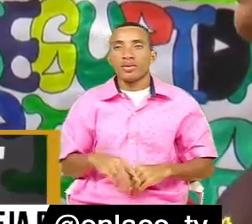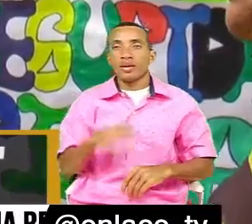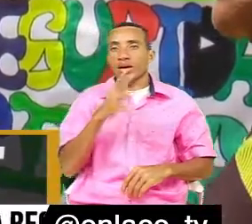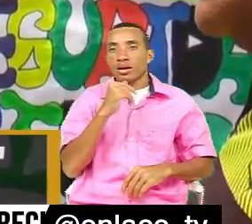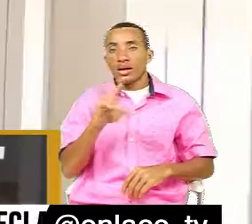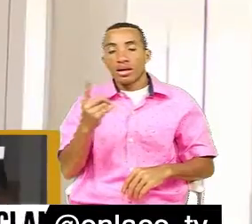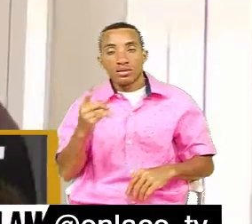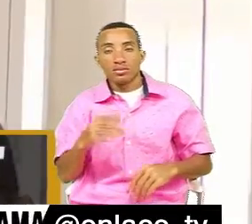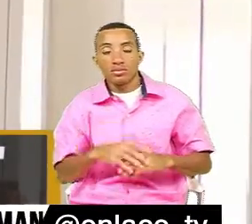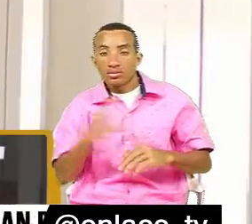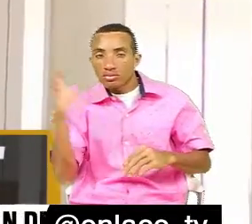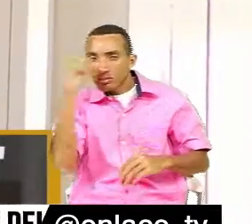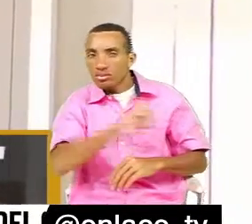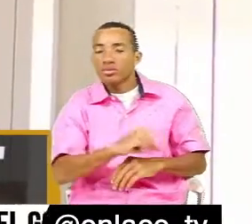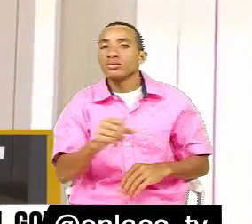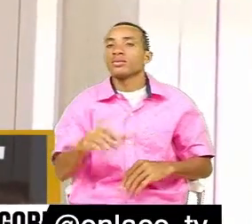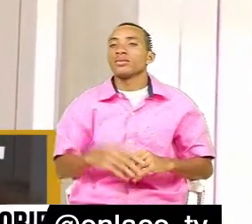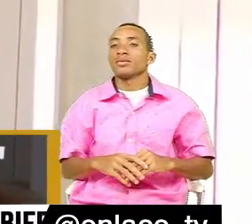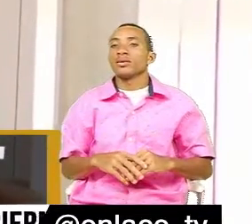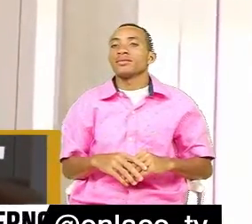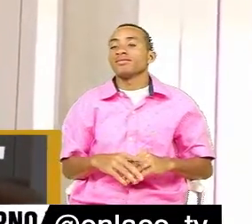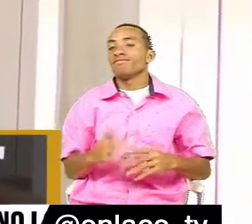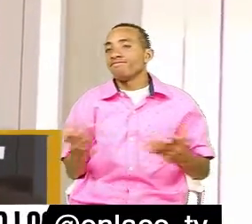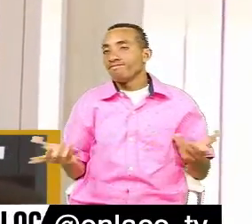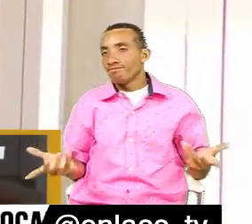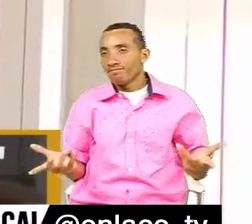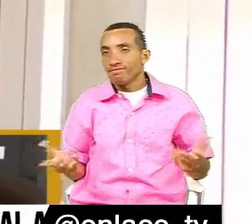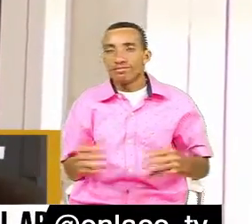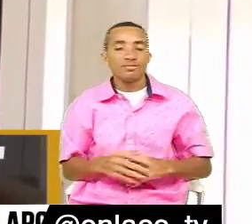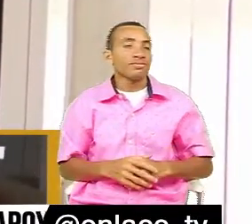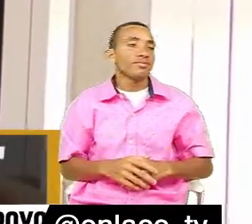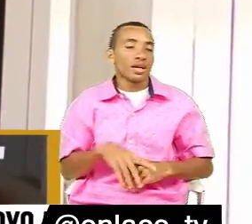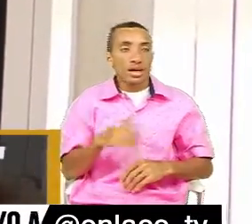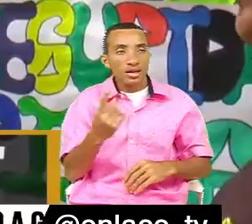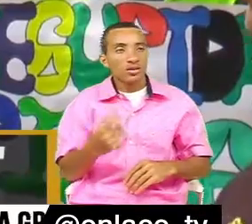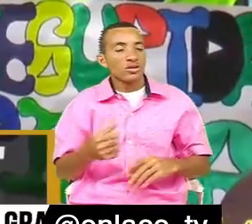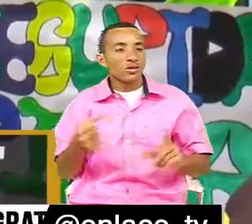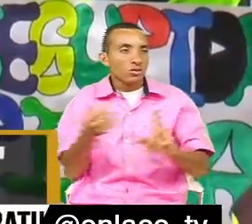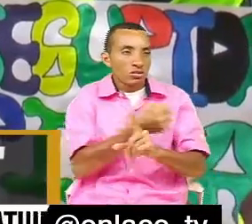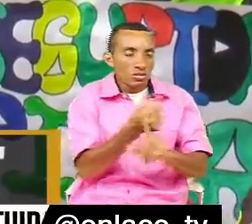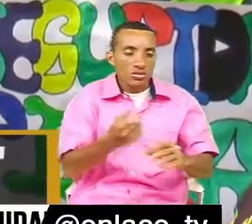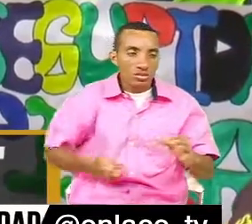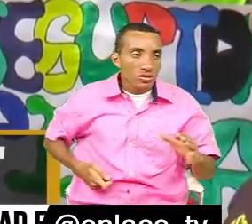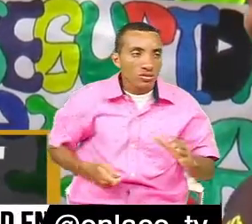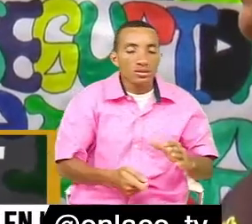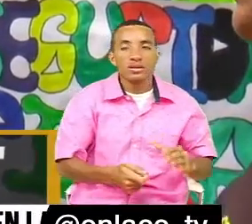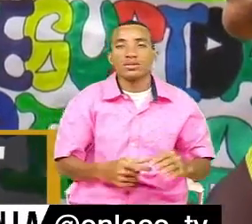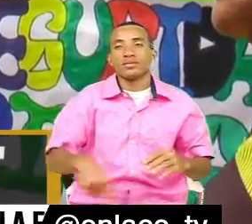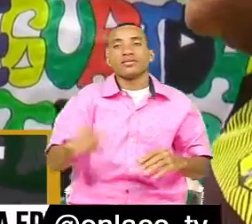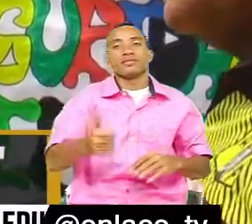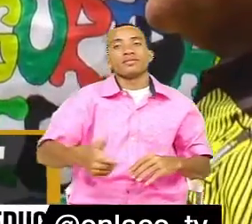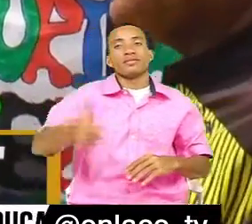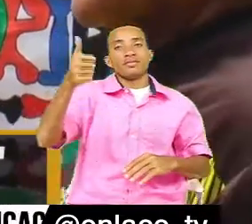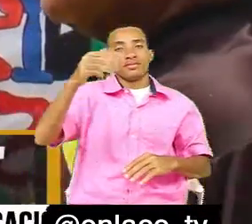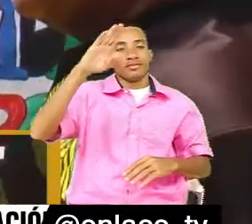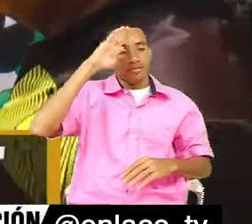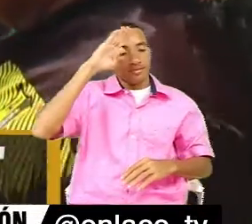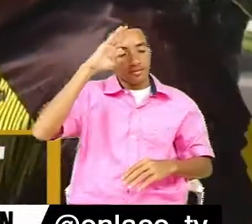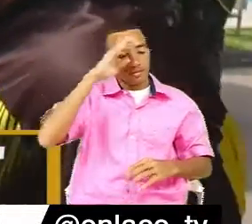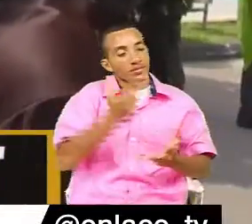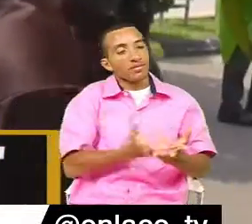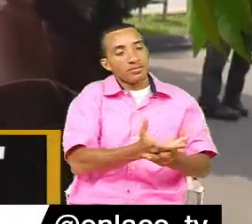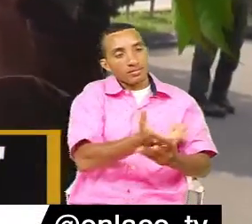ya ahí activa mal, agresión sí es peor. Las autoridades fueron reiterativas en las